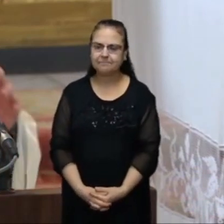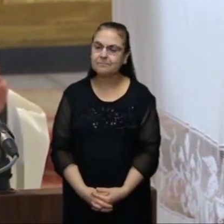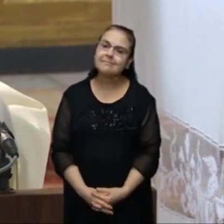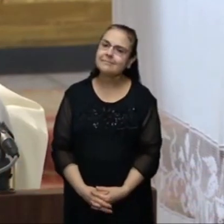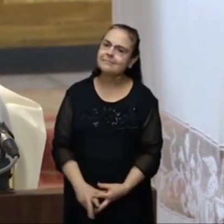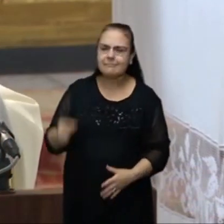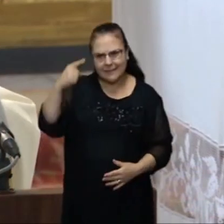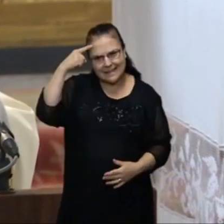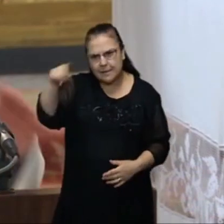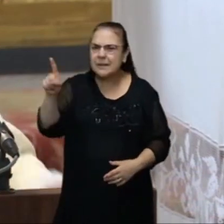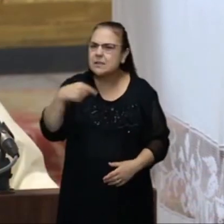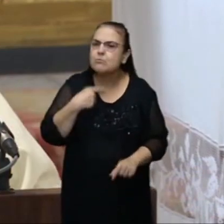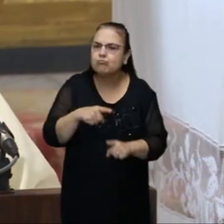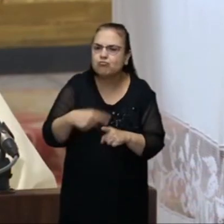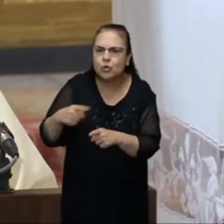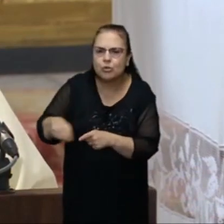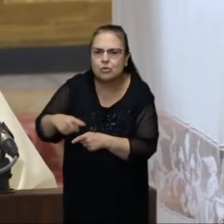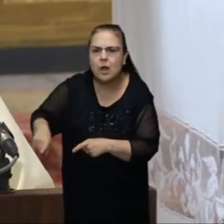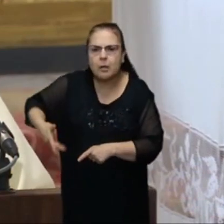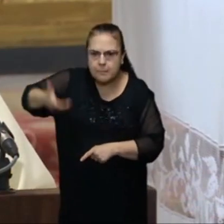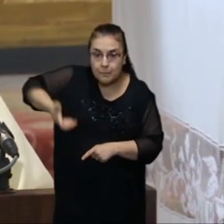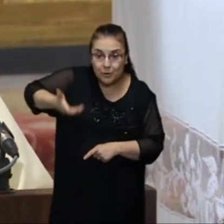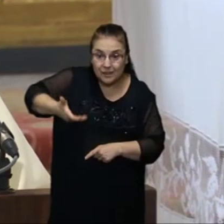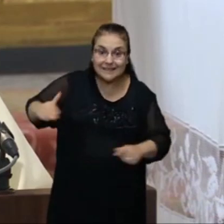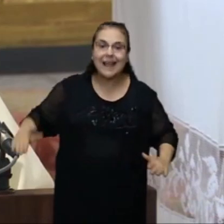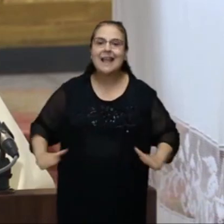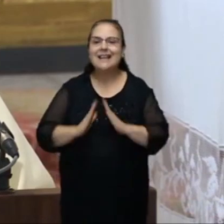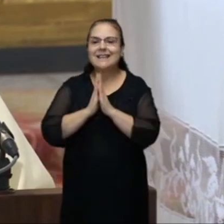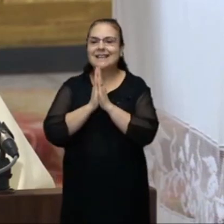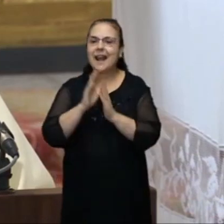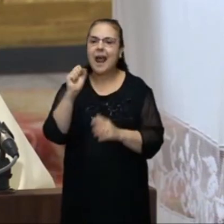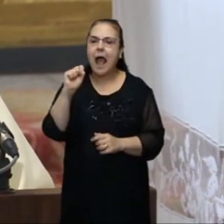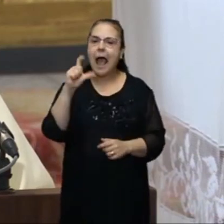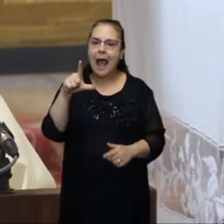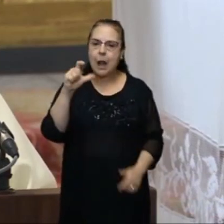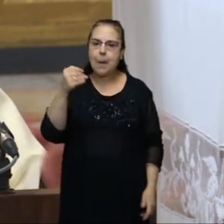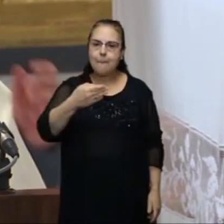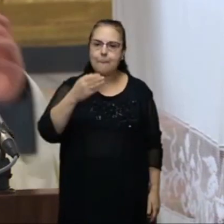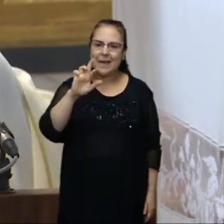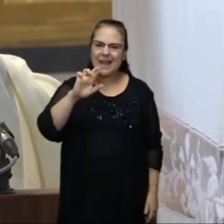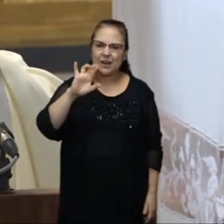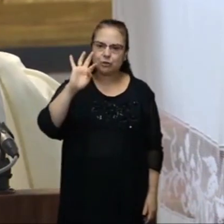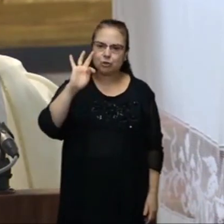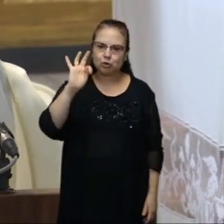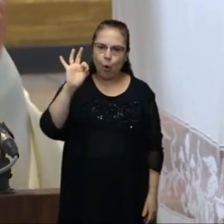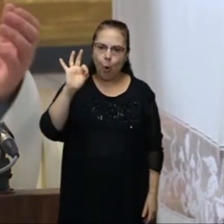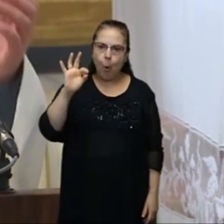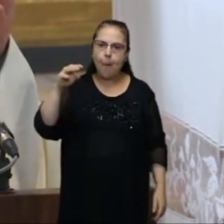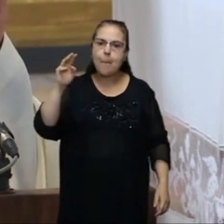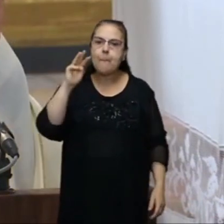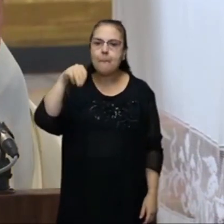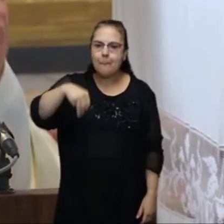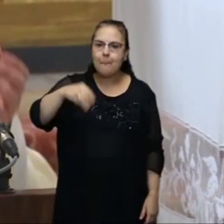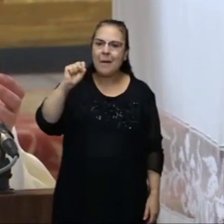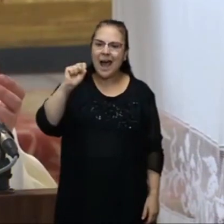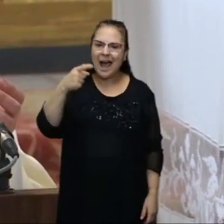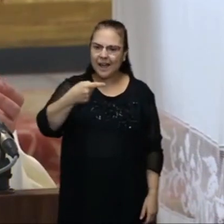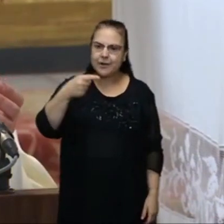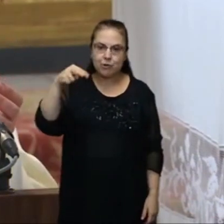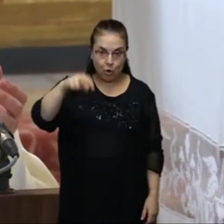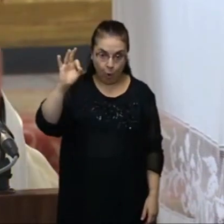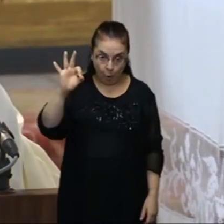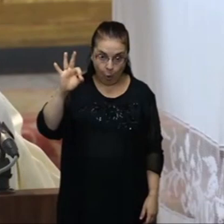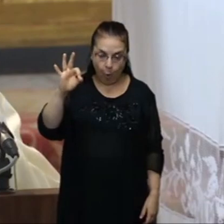¿Sabéis? Una de las cosas más importantes de San Alberto Magno es que entiende lo que es profundizar en